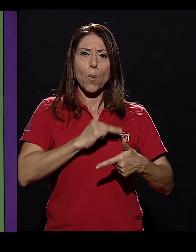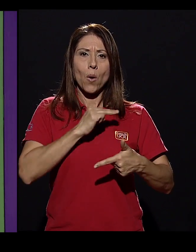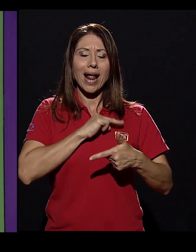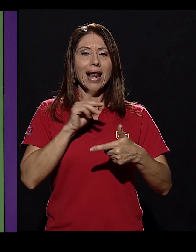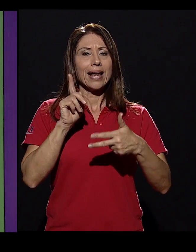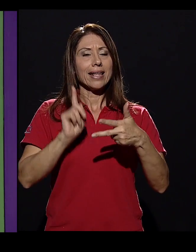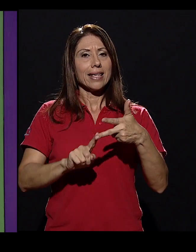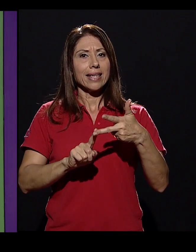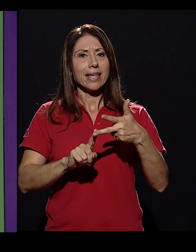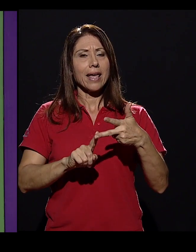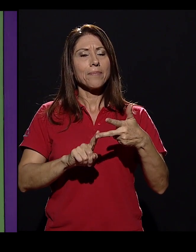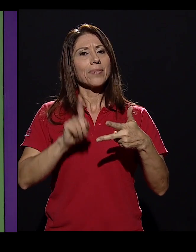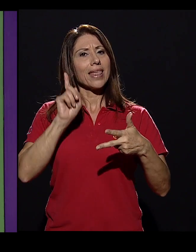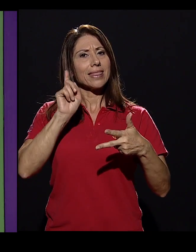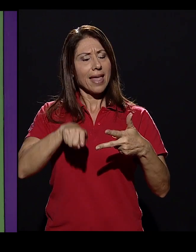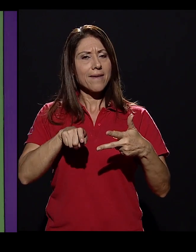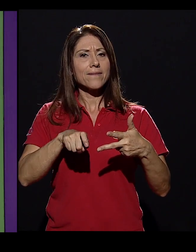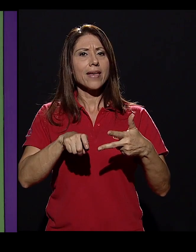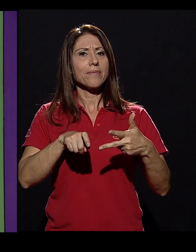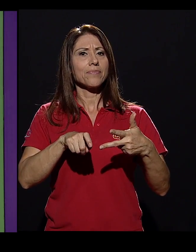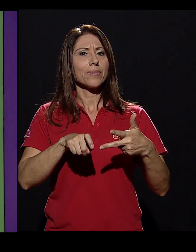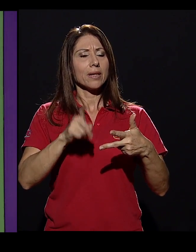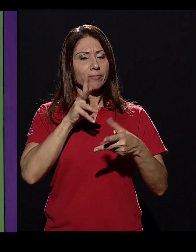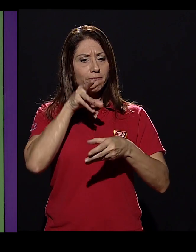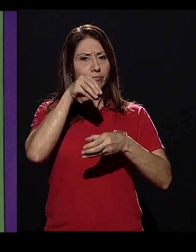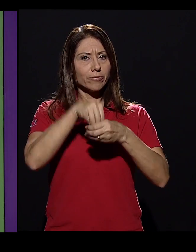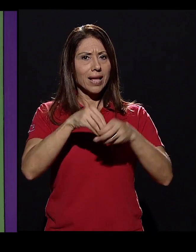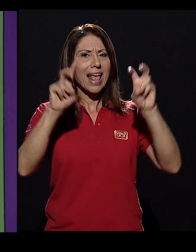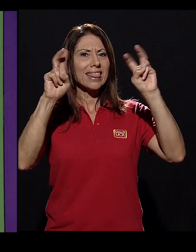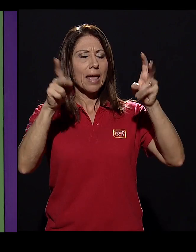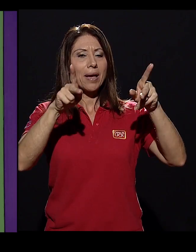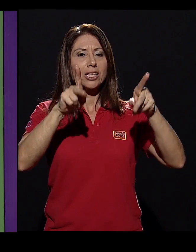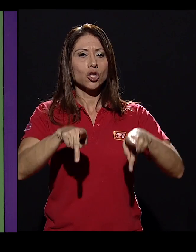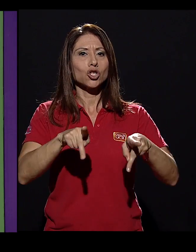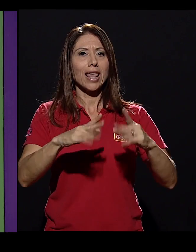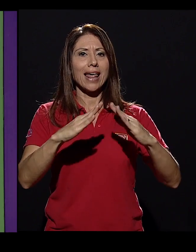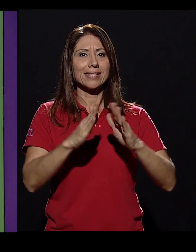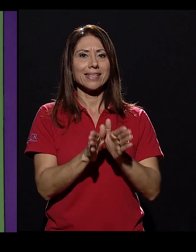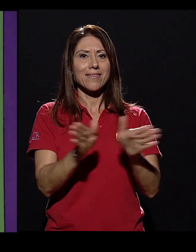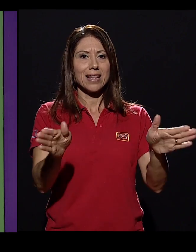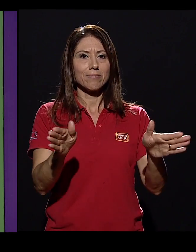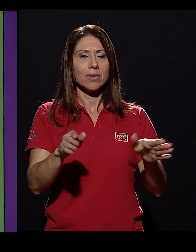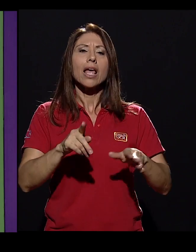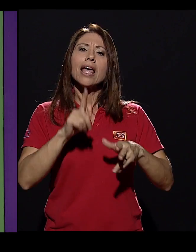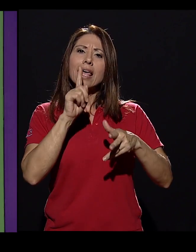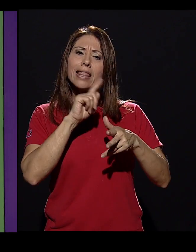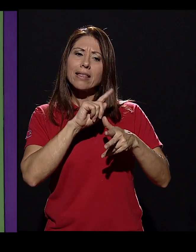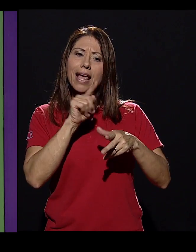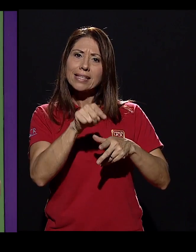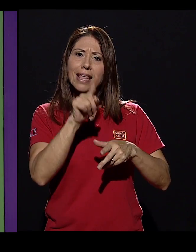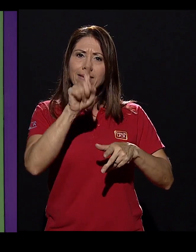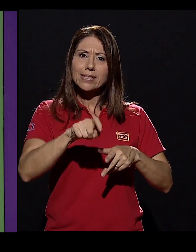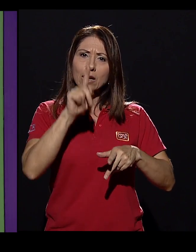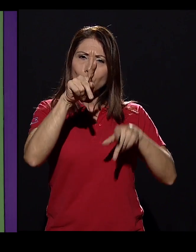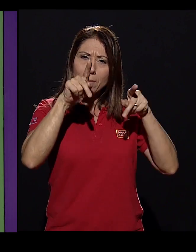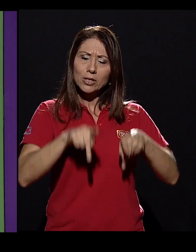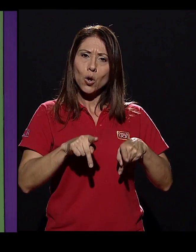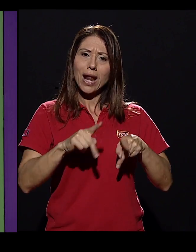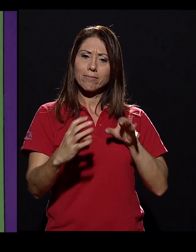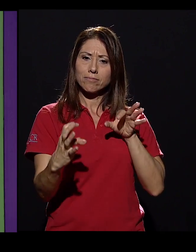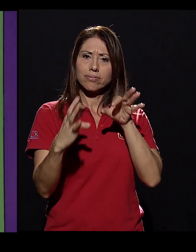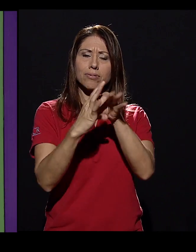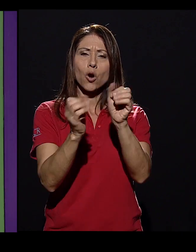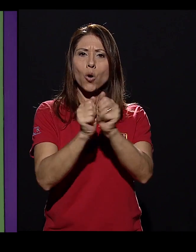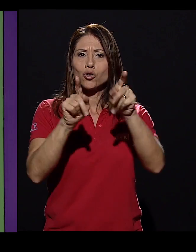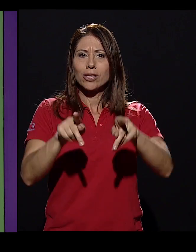y que además tiene que considerarse el tema de sociedad civil. O sea, como que tiene que ser una persona que ha tenido un vínculo con la sociedad civil,